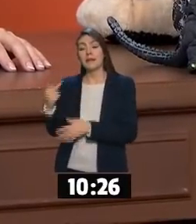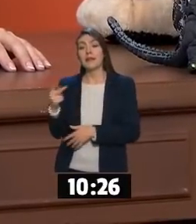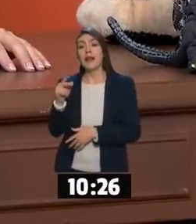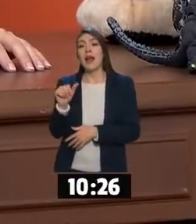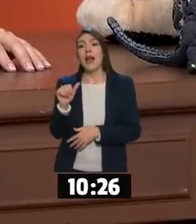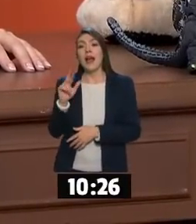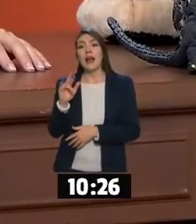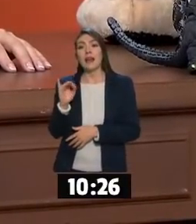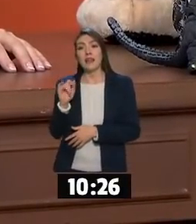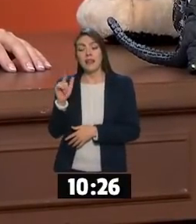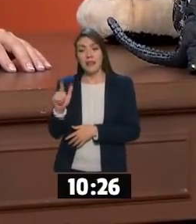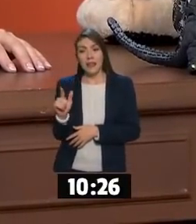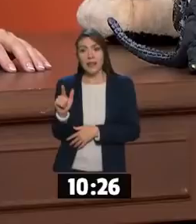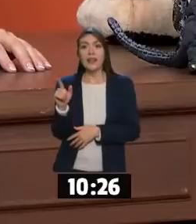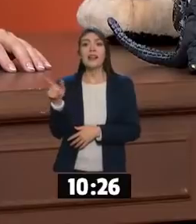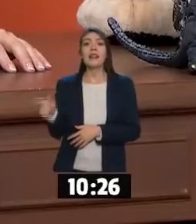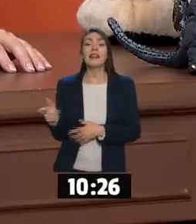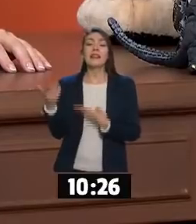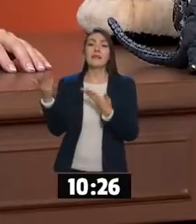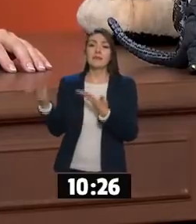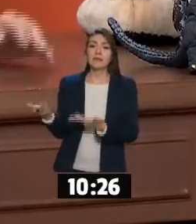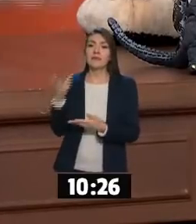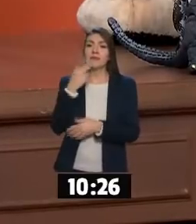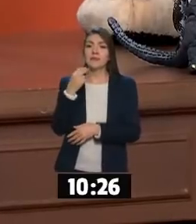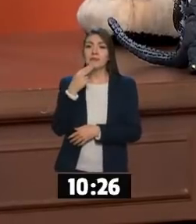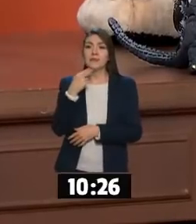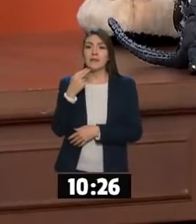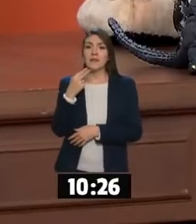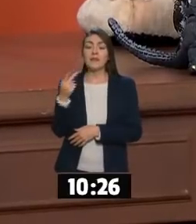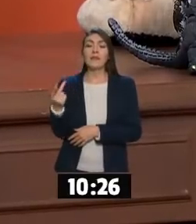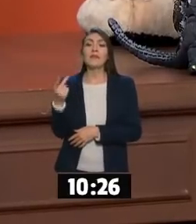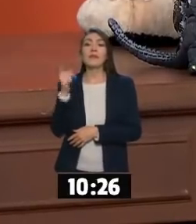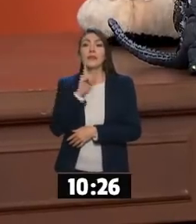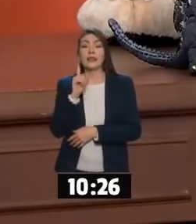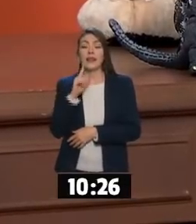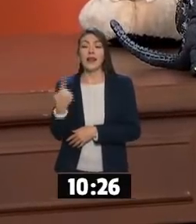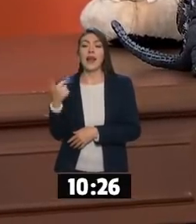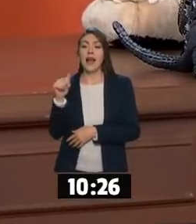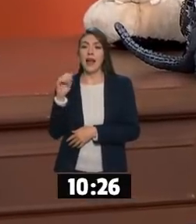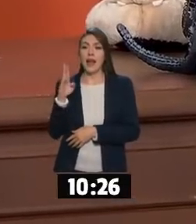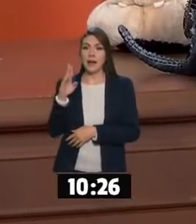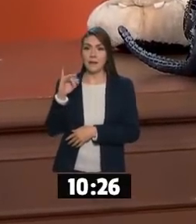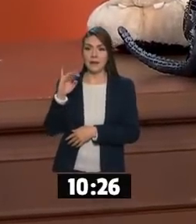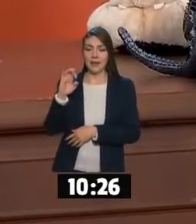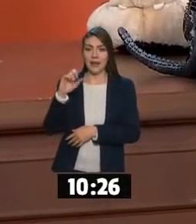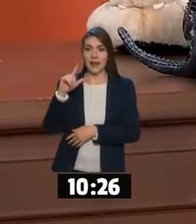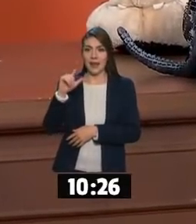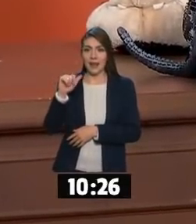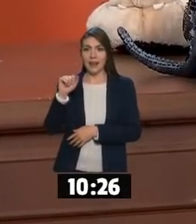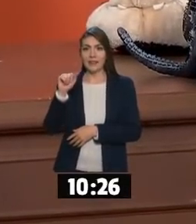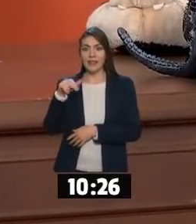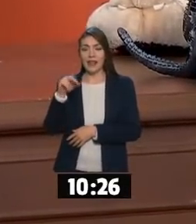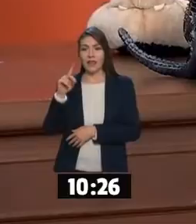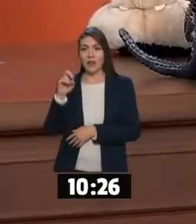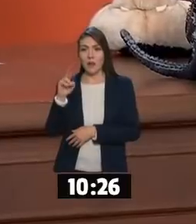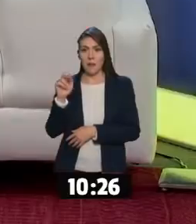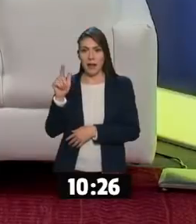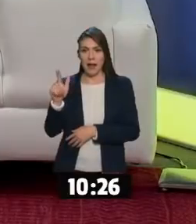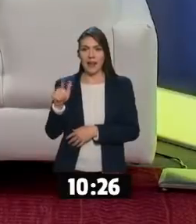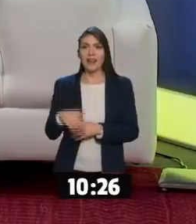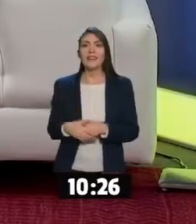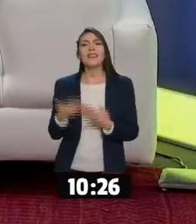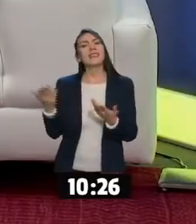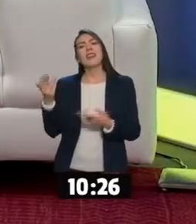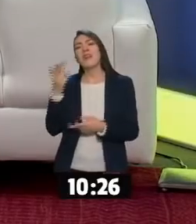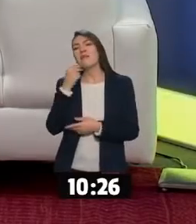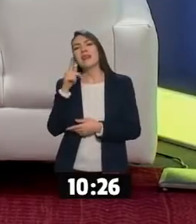Ópera Prima. Recibamos con un cálido aplauso a Gabriela Sandoval. Gracias. Bravo. El tío